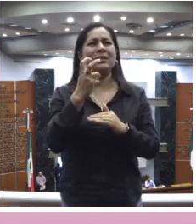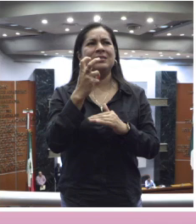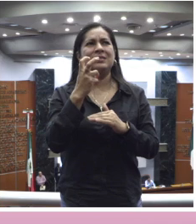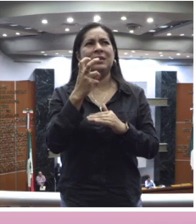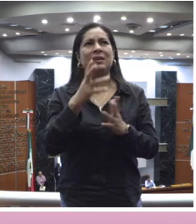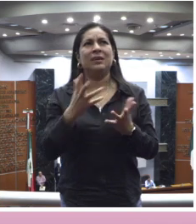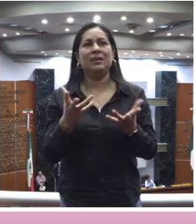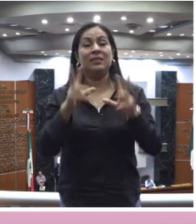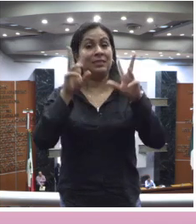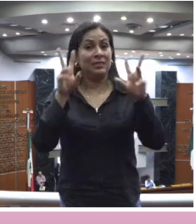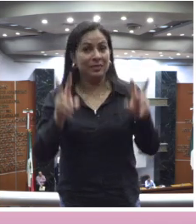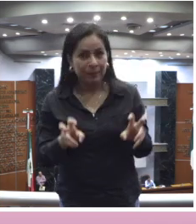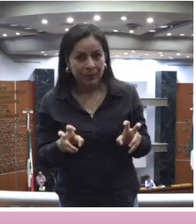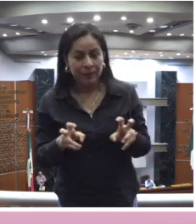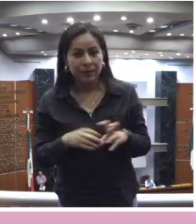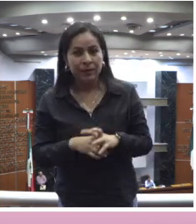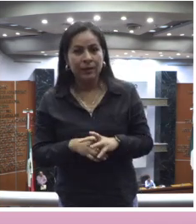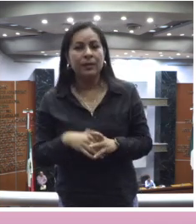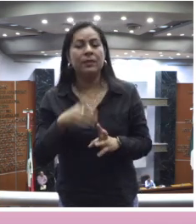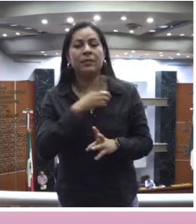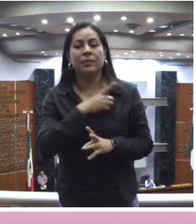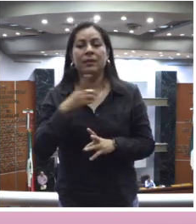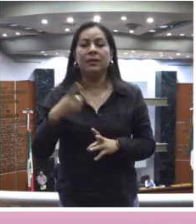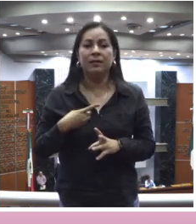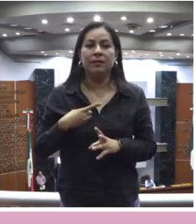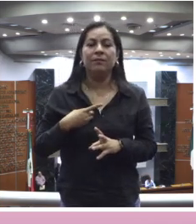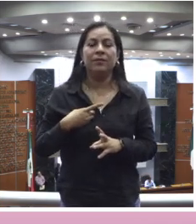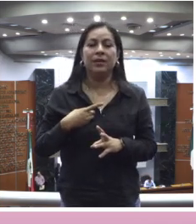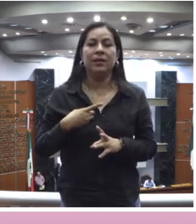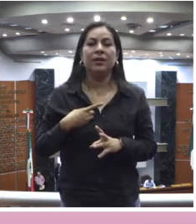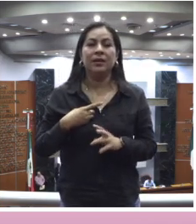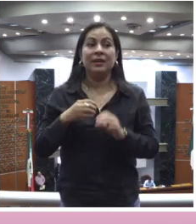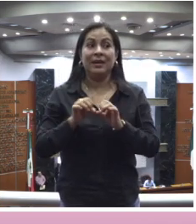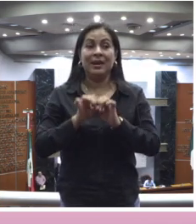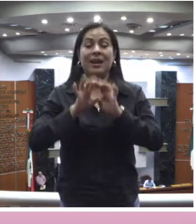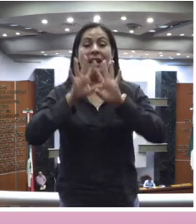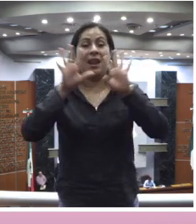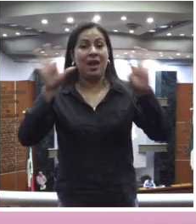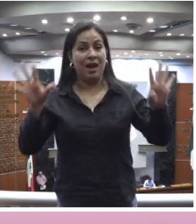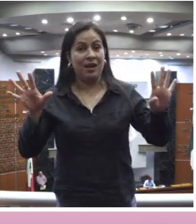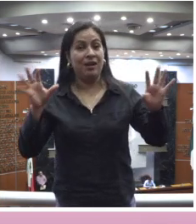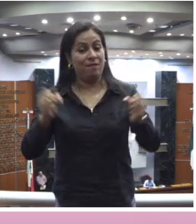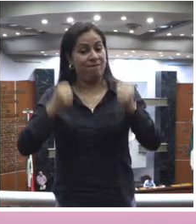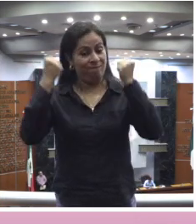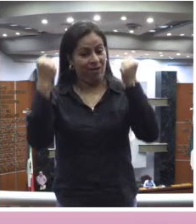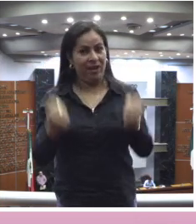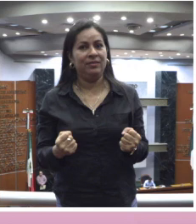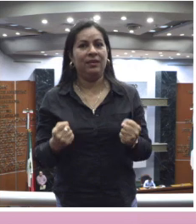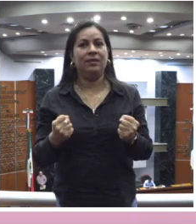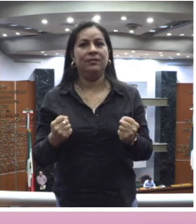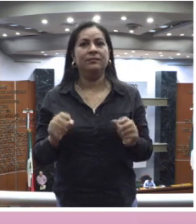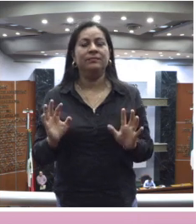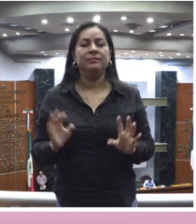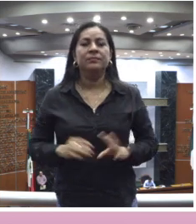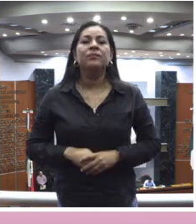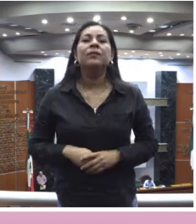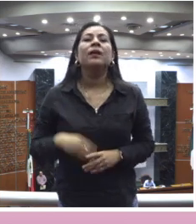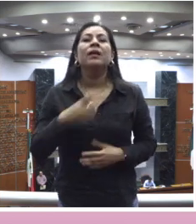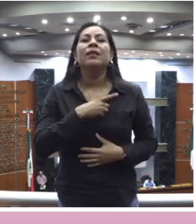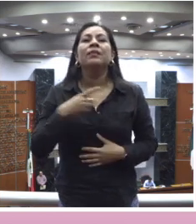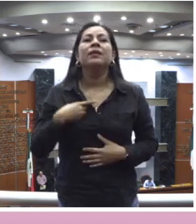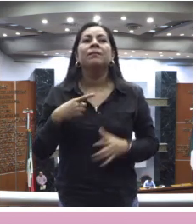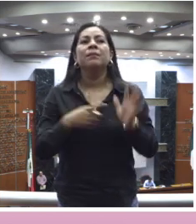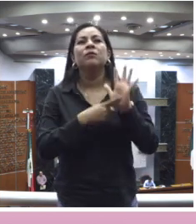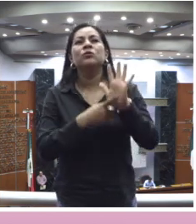este asunto debe quedar muy clara y contundente. Debe